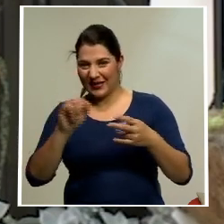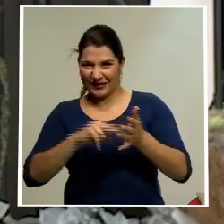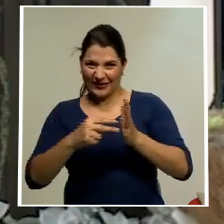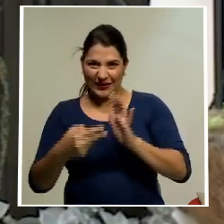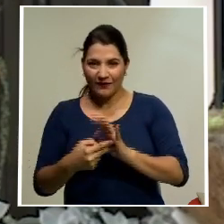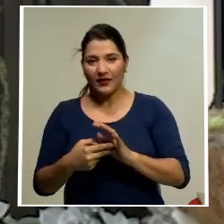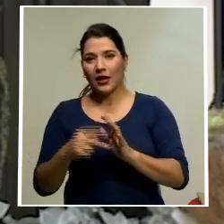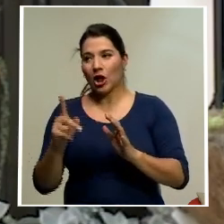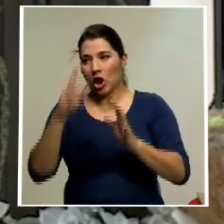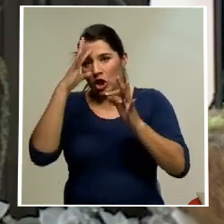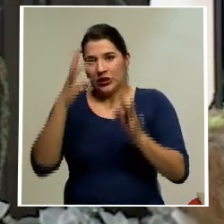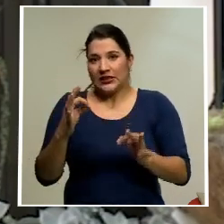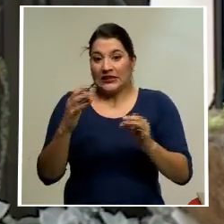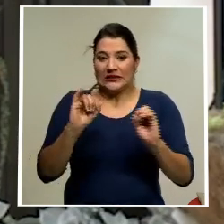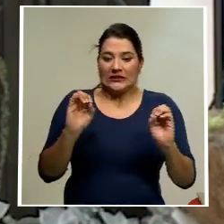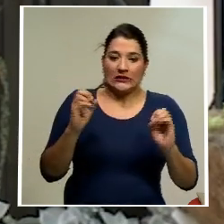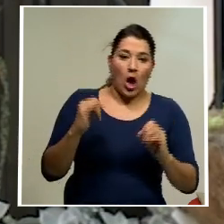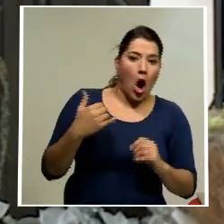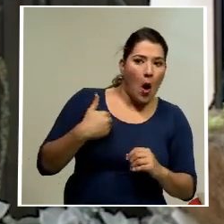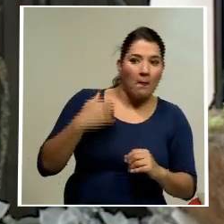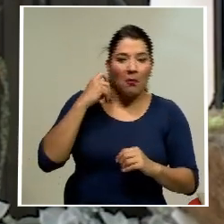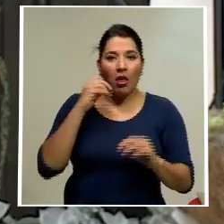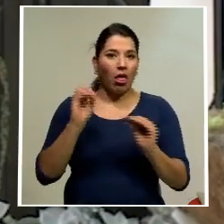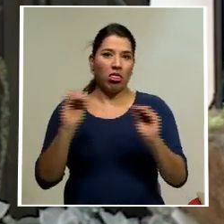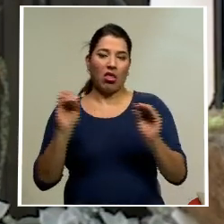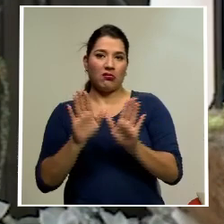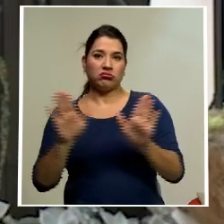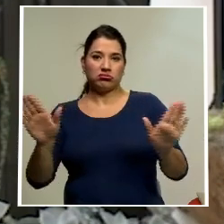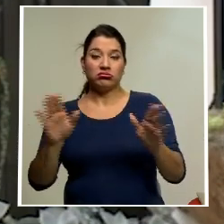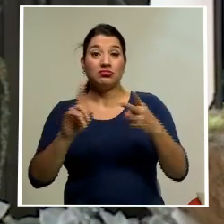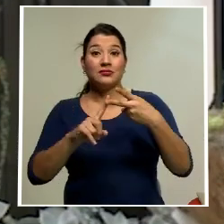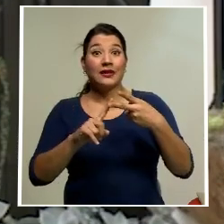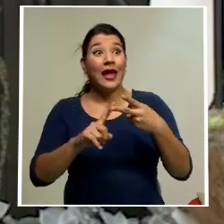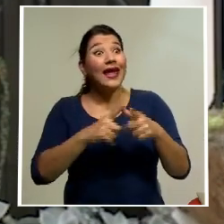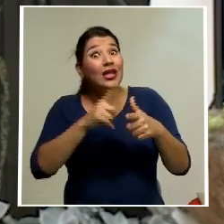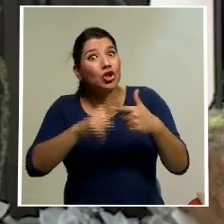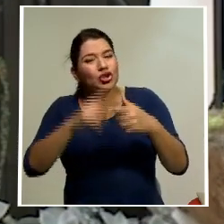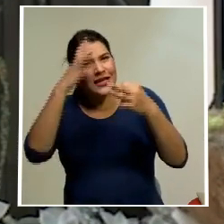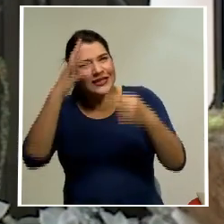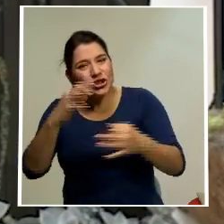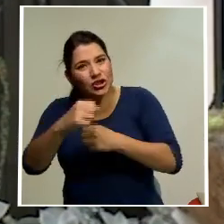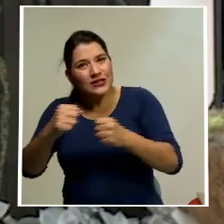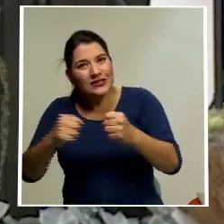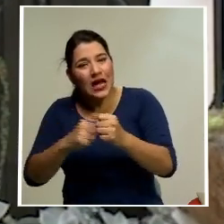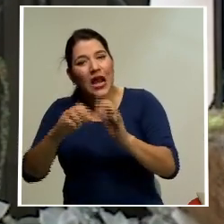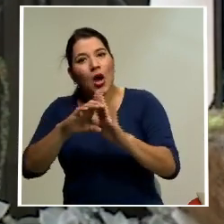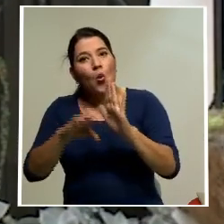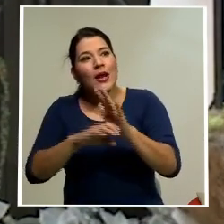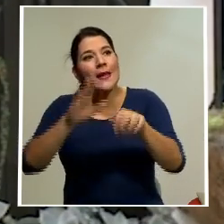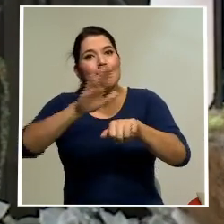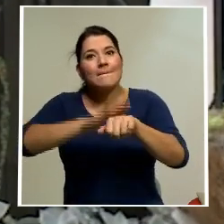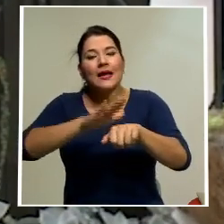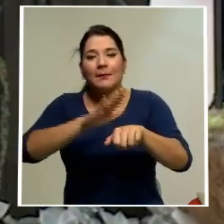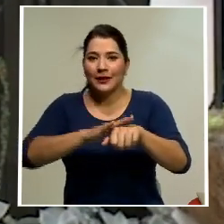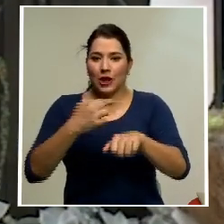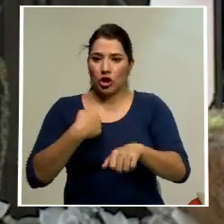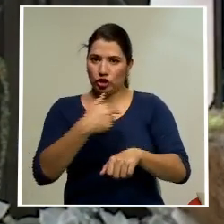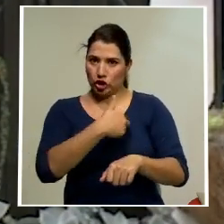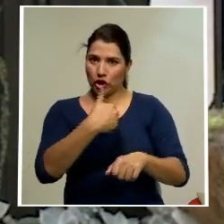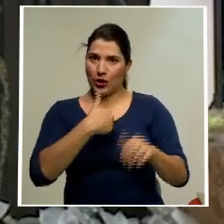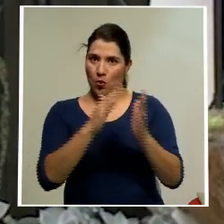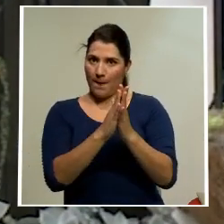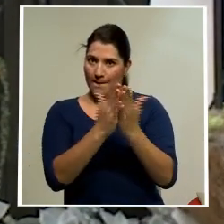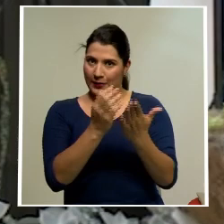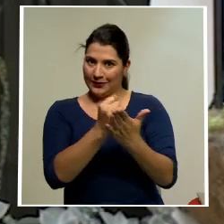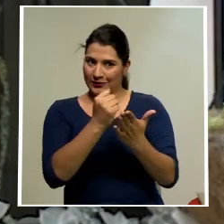nuestra identidad a un documento tan importante como lo que es el pasaporte, ¿verdad? Respetando la misma.